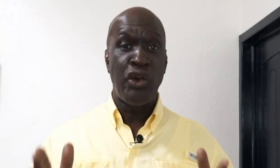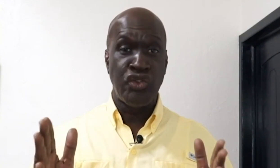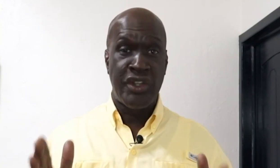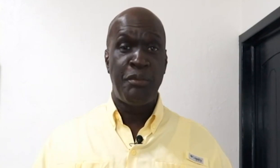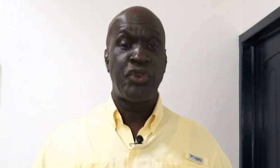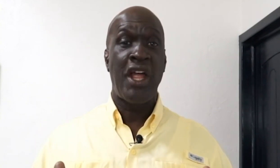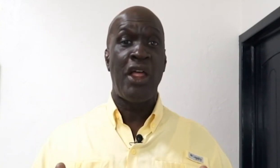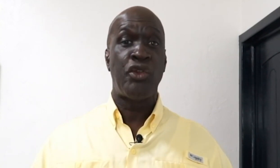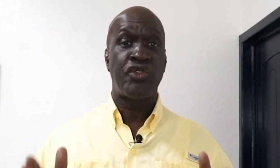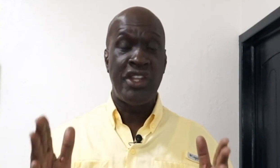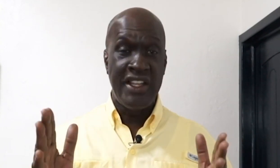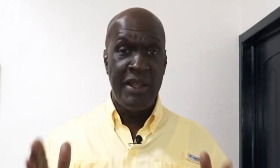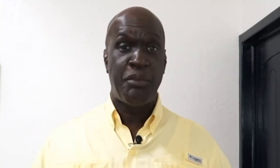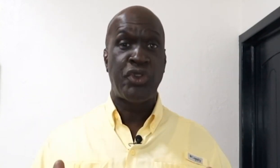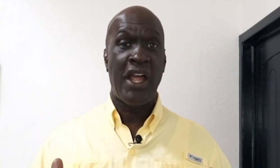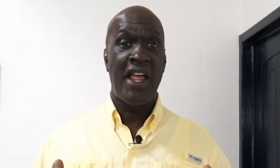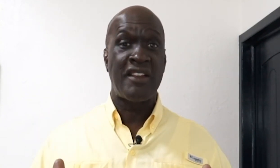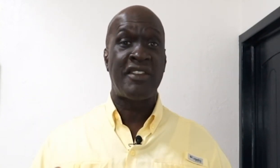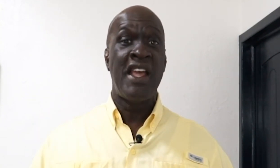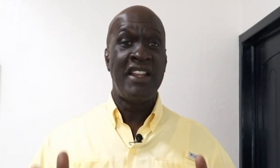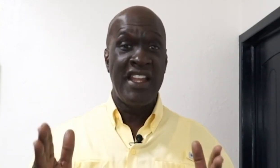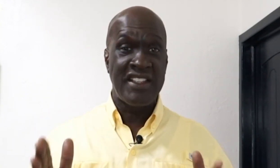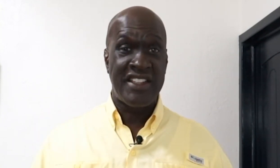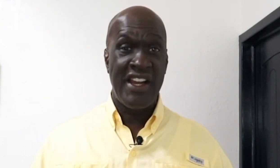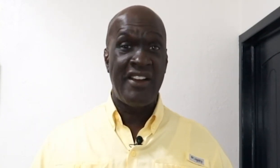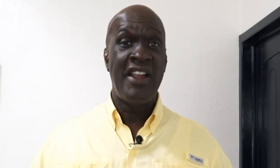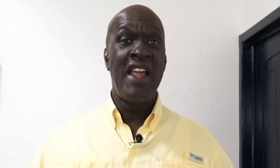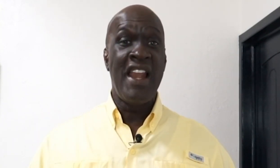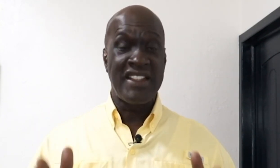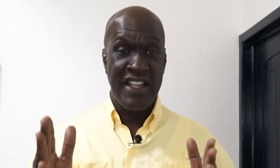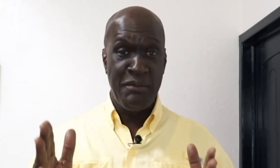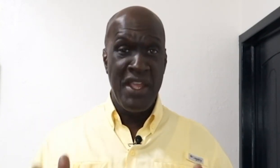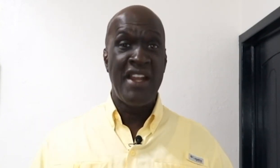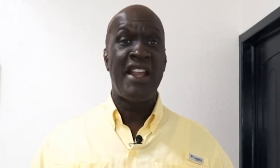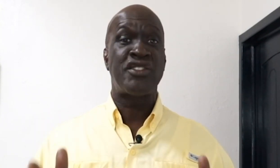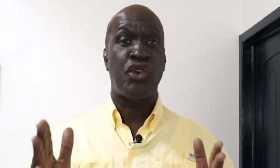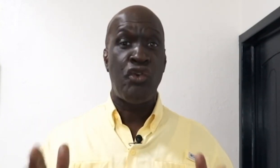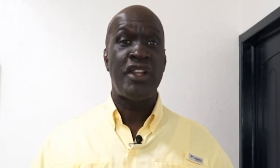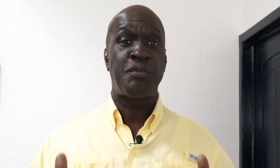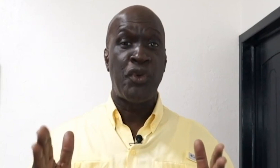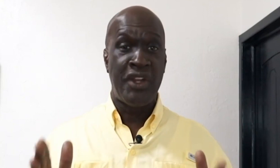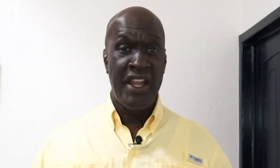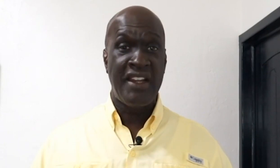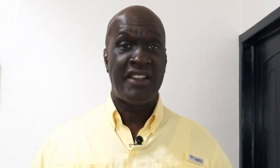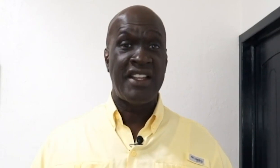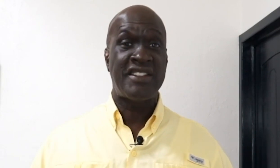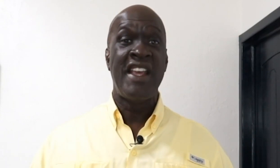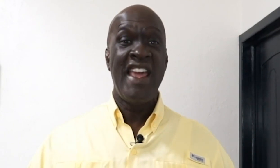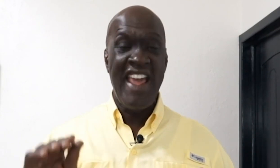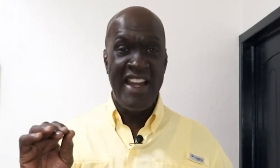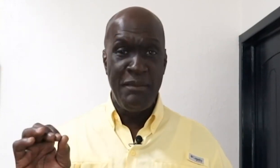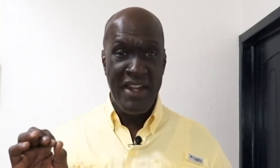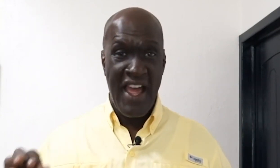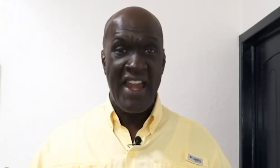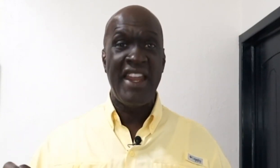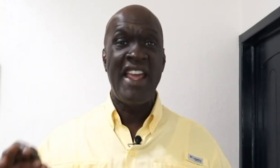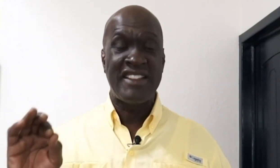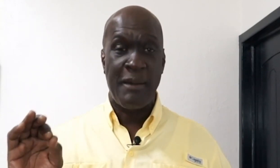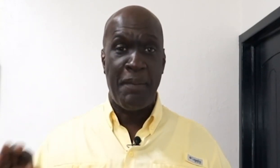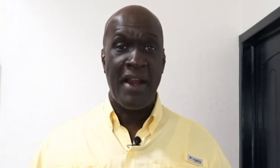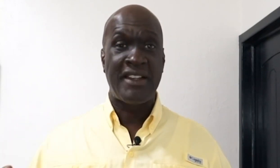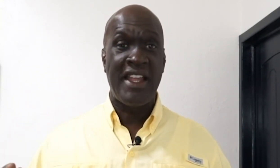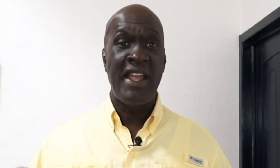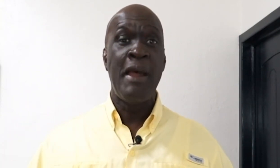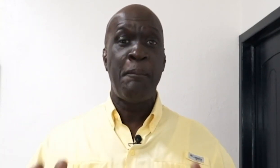oportunidad a los diputados y diputadas de hacer las enmiendas correspondientes, eliminar